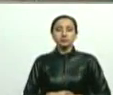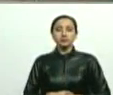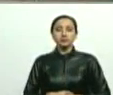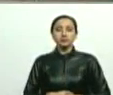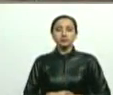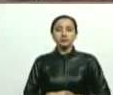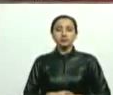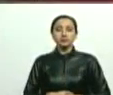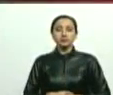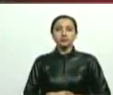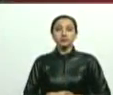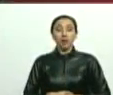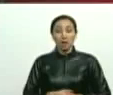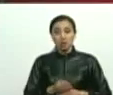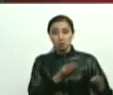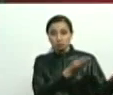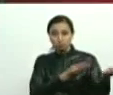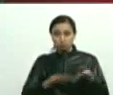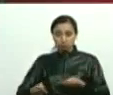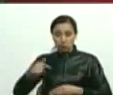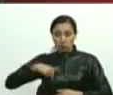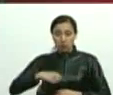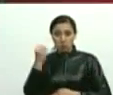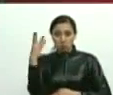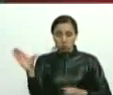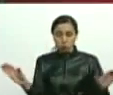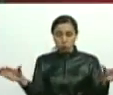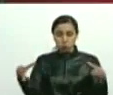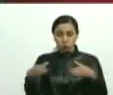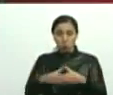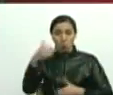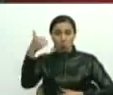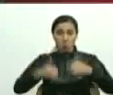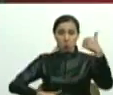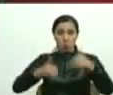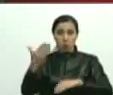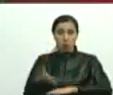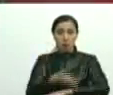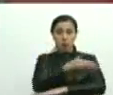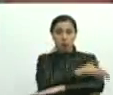que han sido invitados a esta reunión como precandidatos y precandidatas.